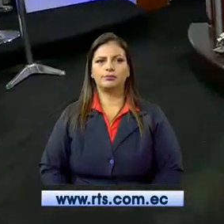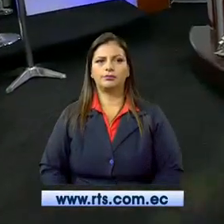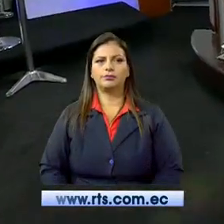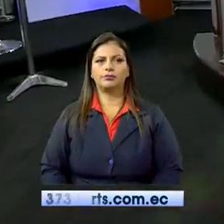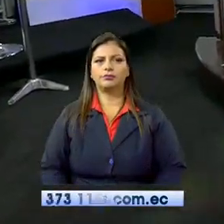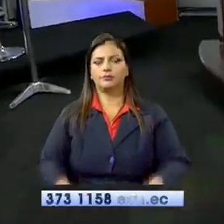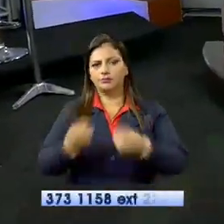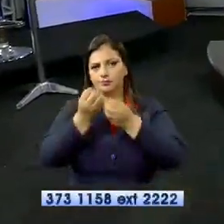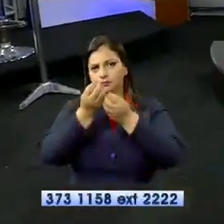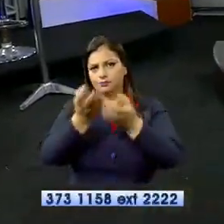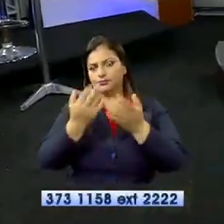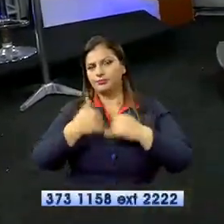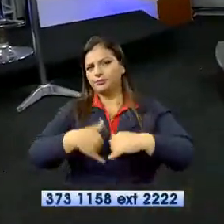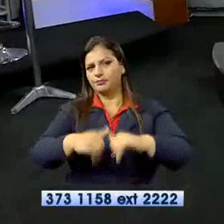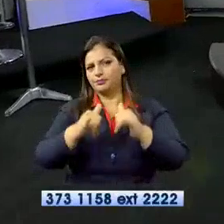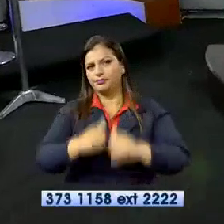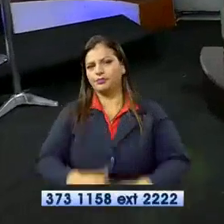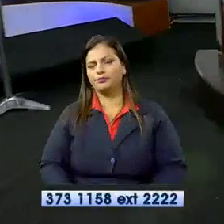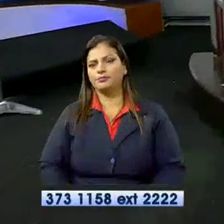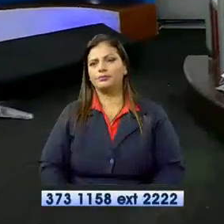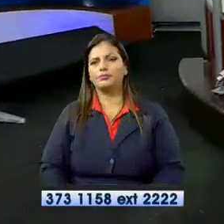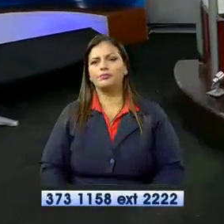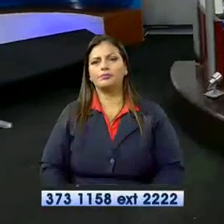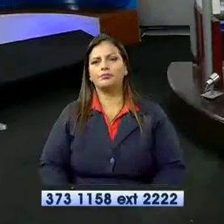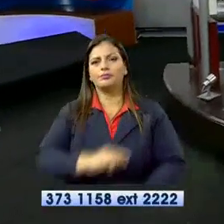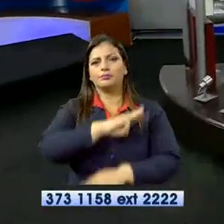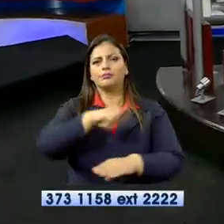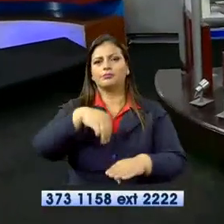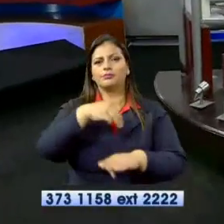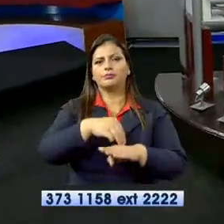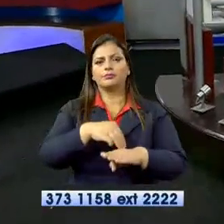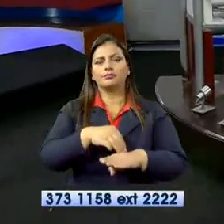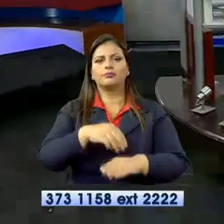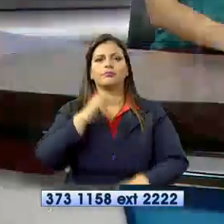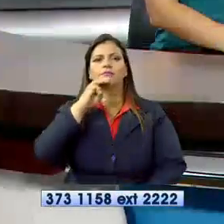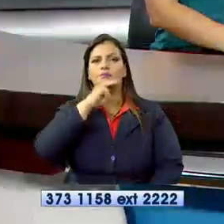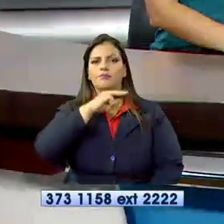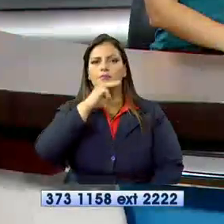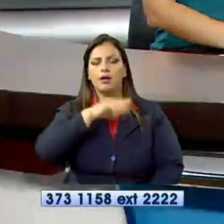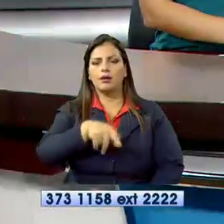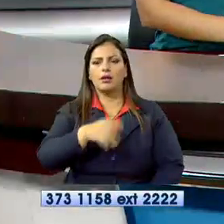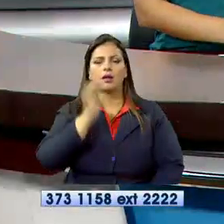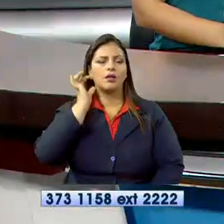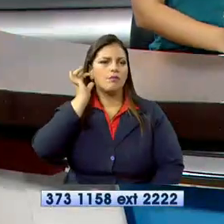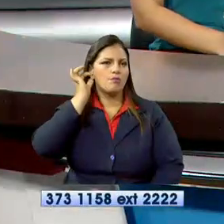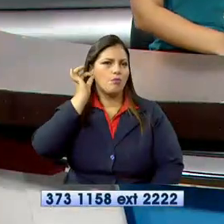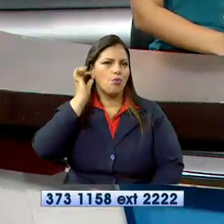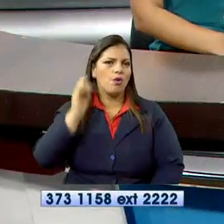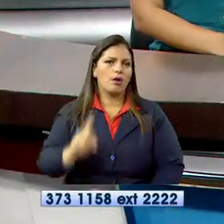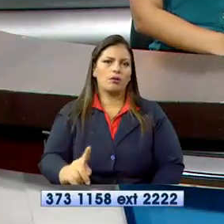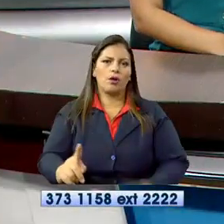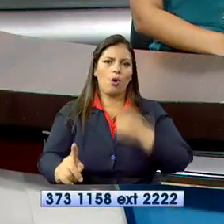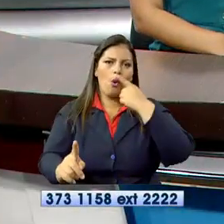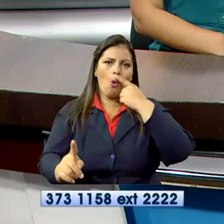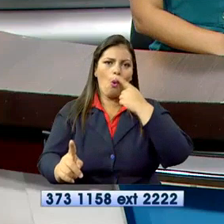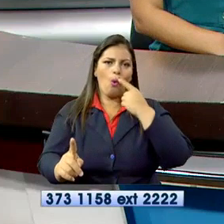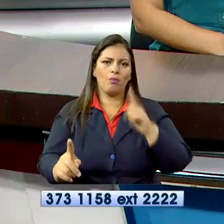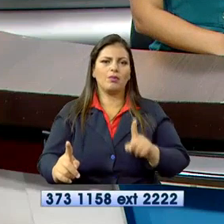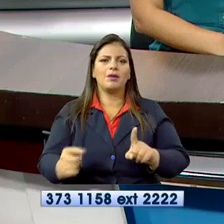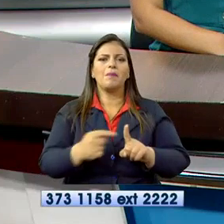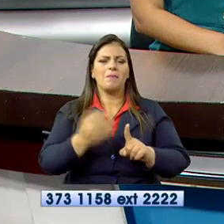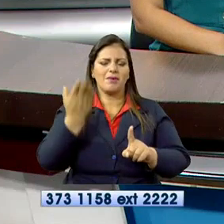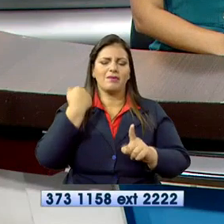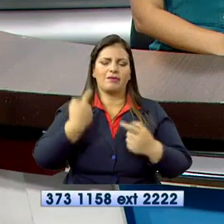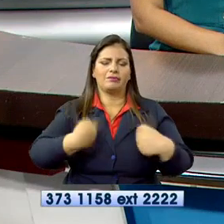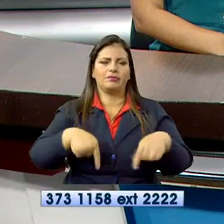Seguimos informando, un nuevo caso de femicidio se registró en la provincia de Manabí. Una mujer murió luego de ser apuñalada supuestamente por su